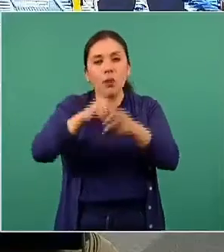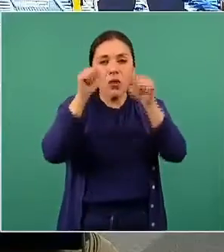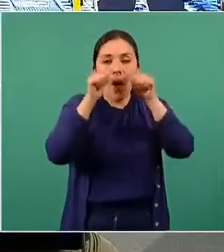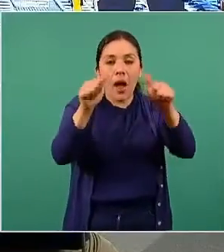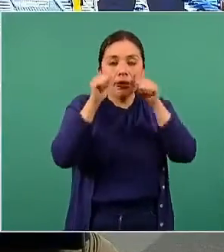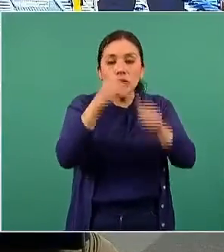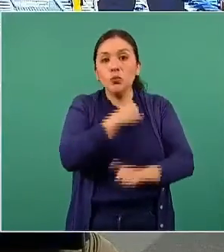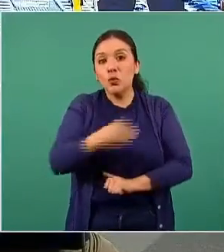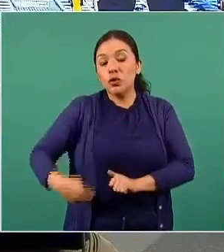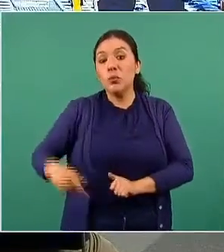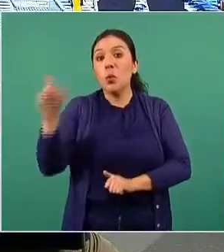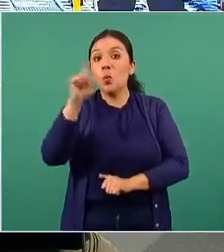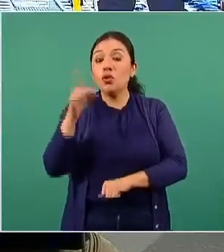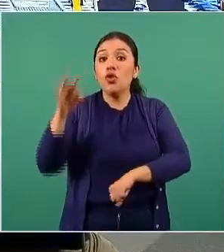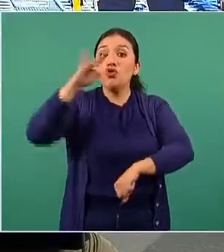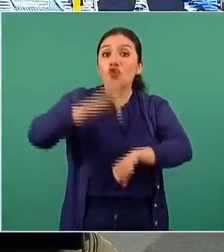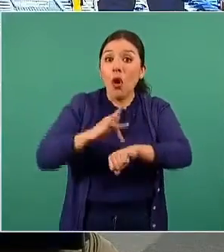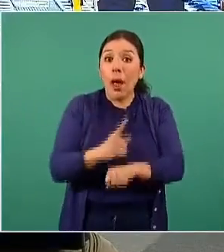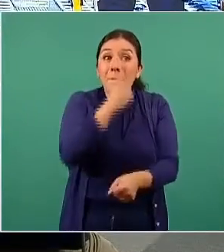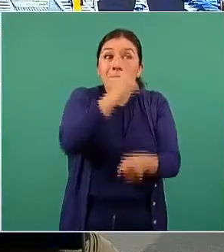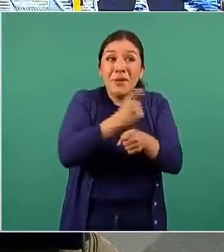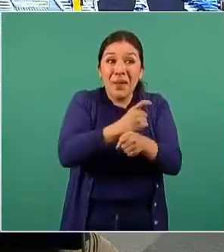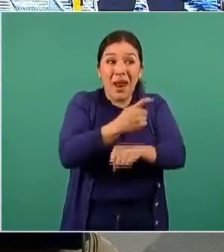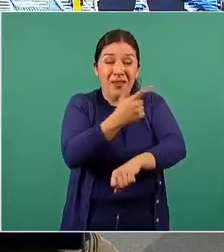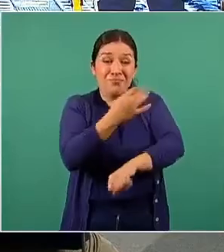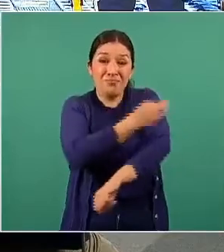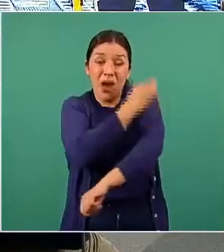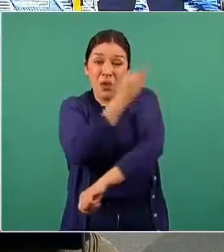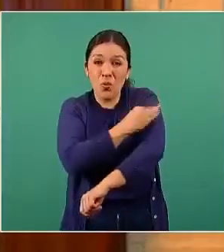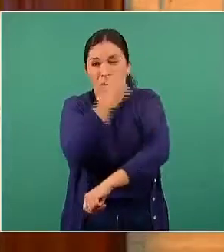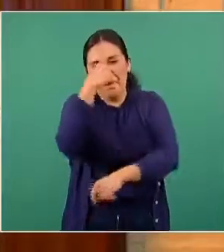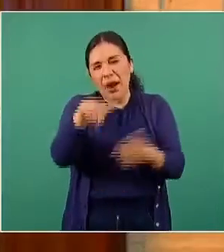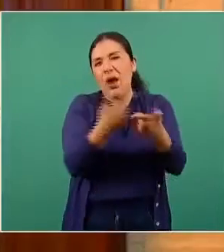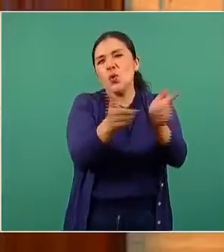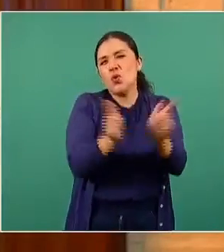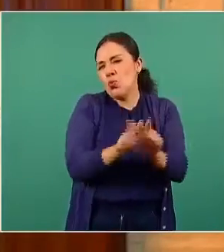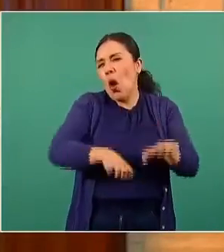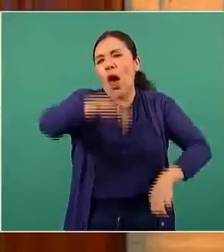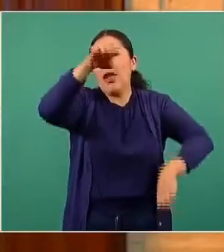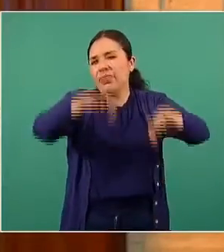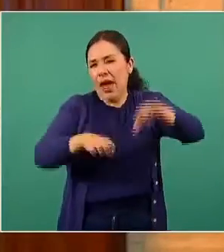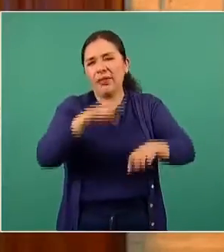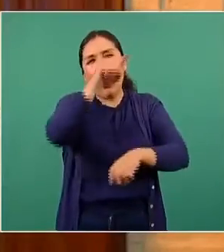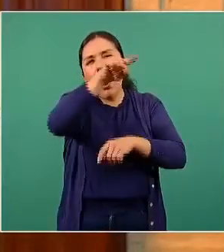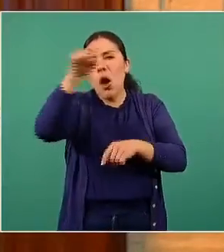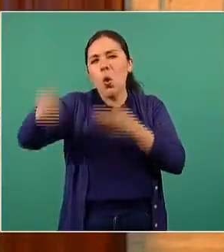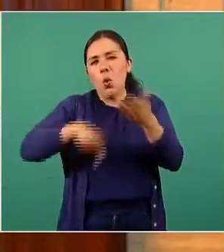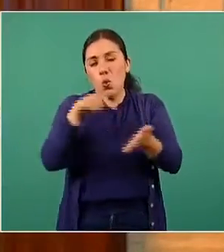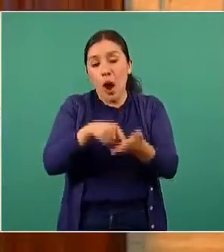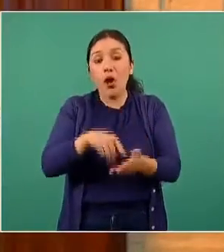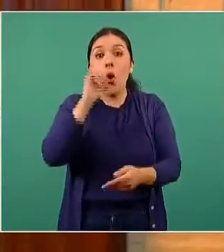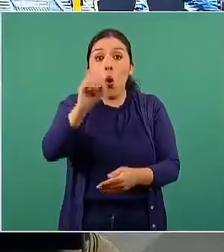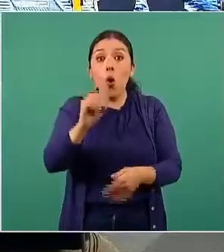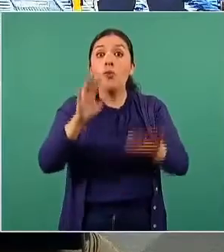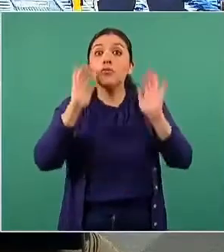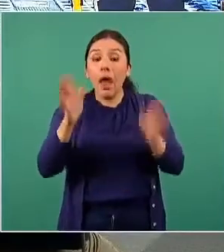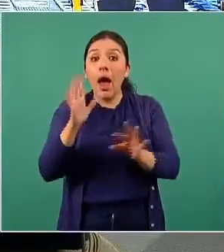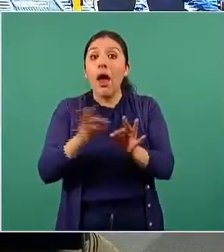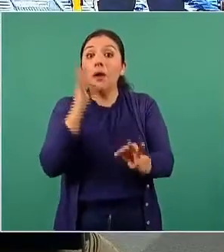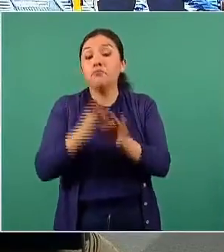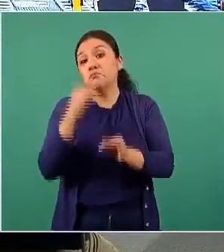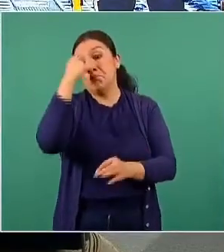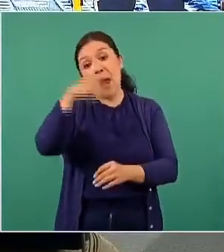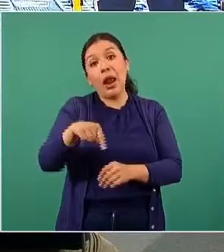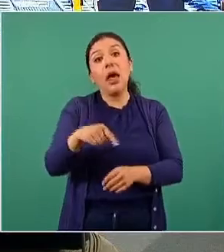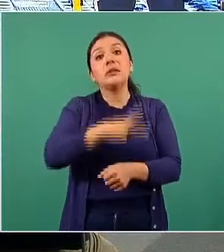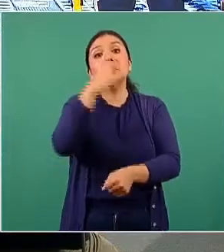función de si les toca una primera dosis para el grupo de edad que ya se activó en dicho municipio o ya están en el